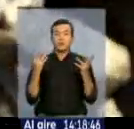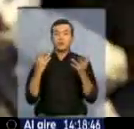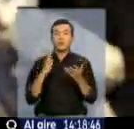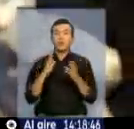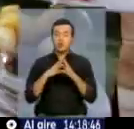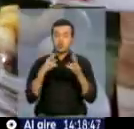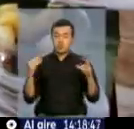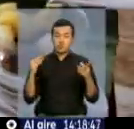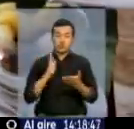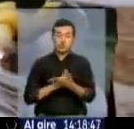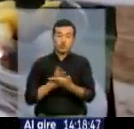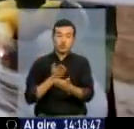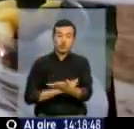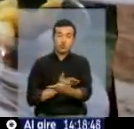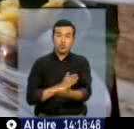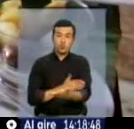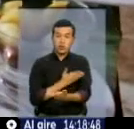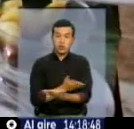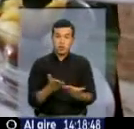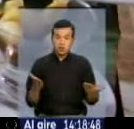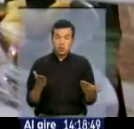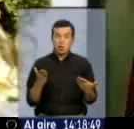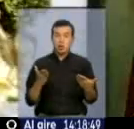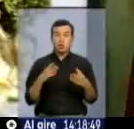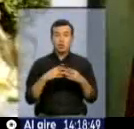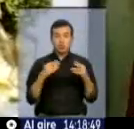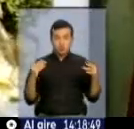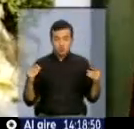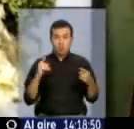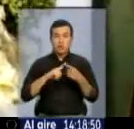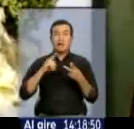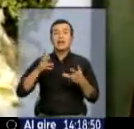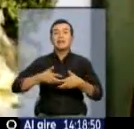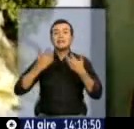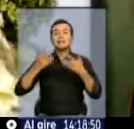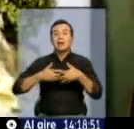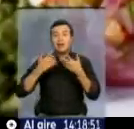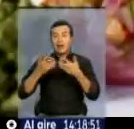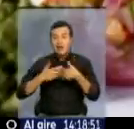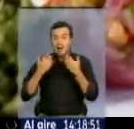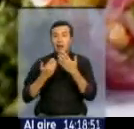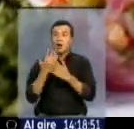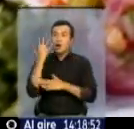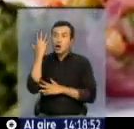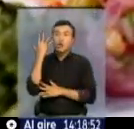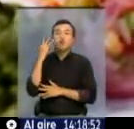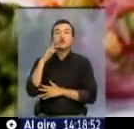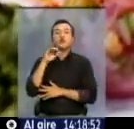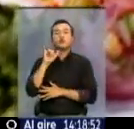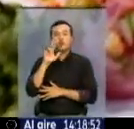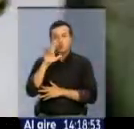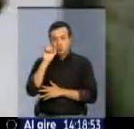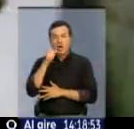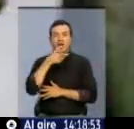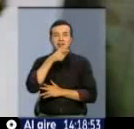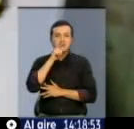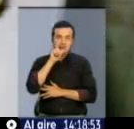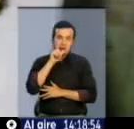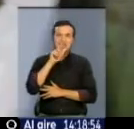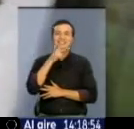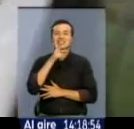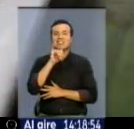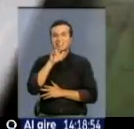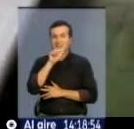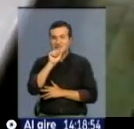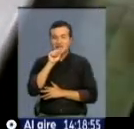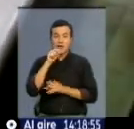yuca. El plato contiene muchines de yuca, ensalada con hojas de esta planta, chicha o bebida del tubérculo, acompañado de una